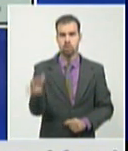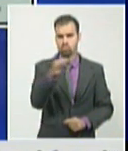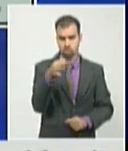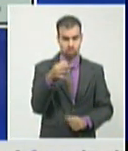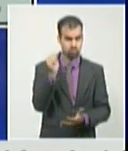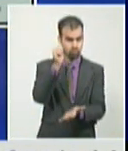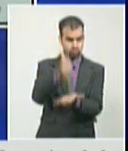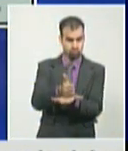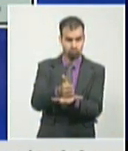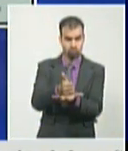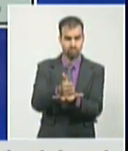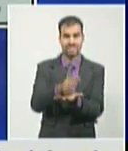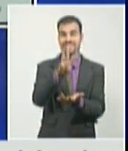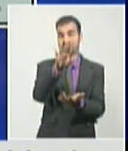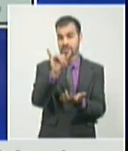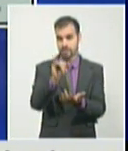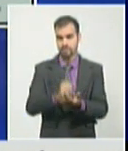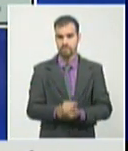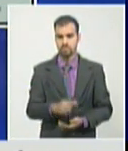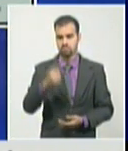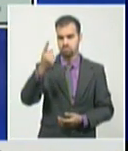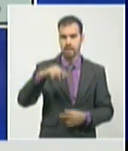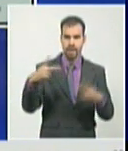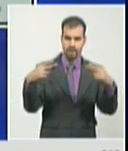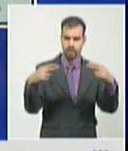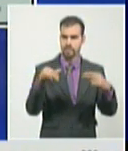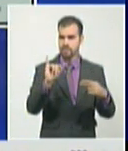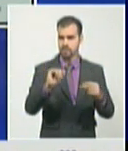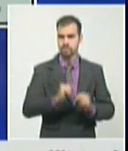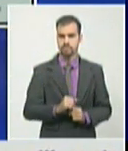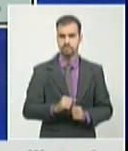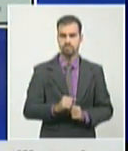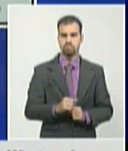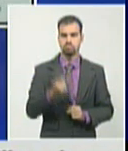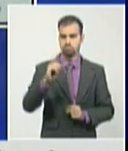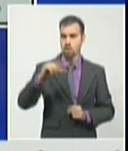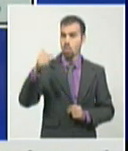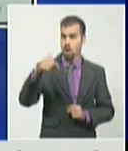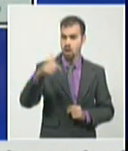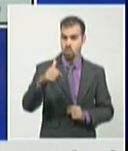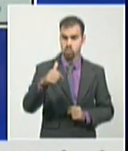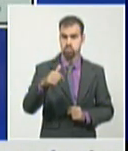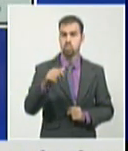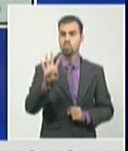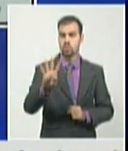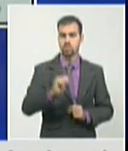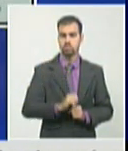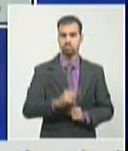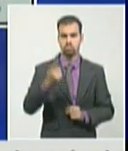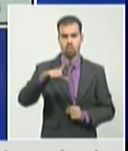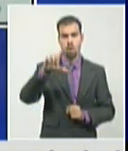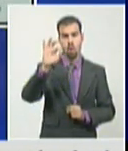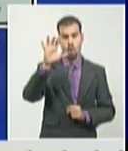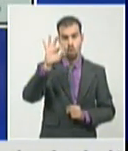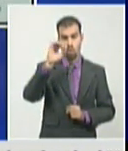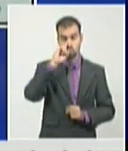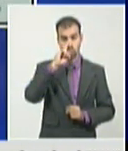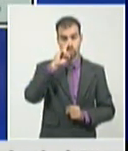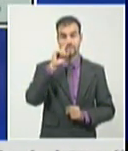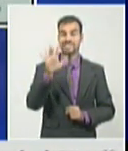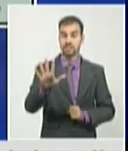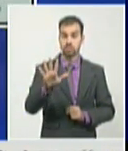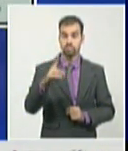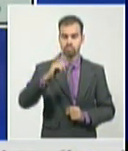36 cadenas 6 agua y grande 4 con un 5 los arabos